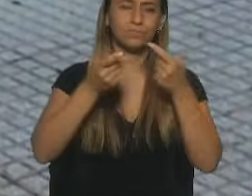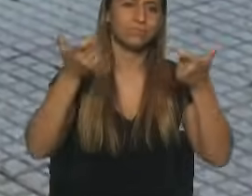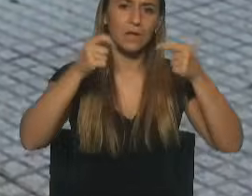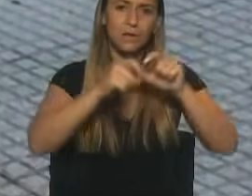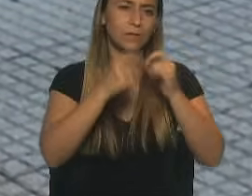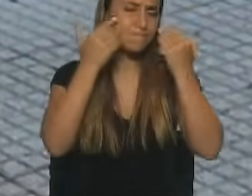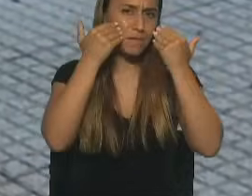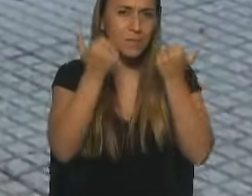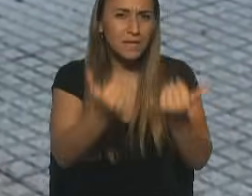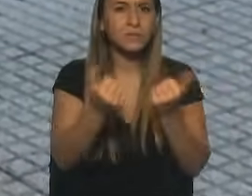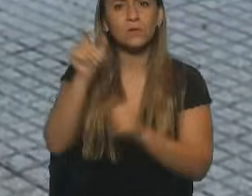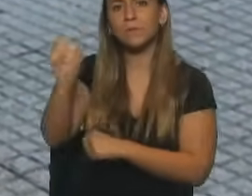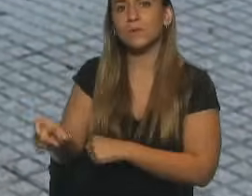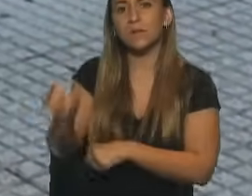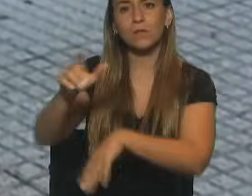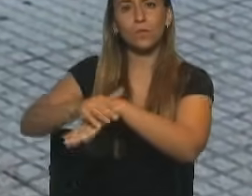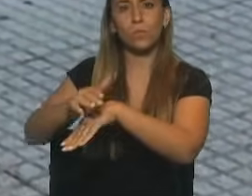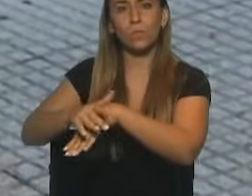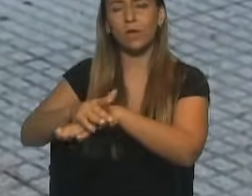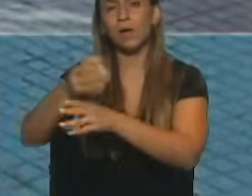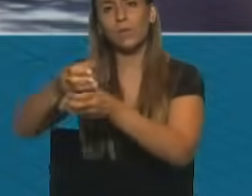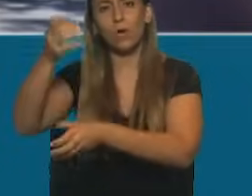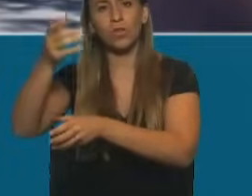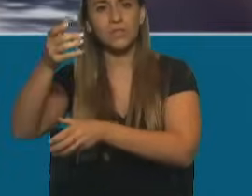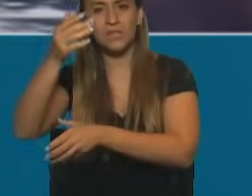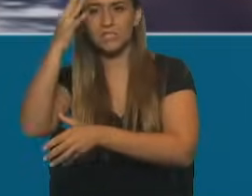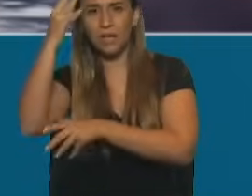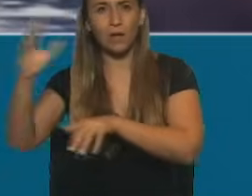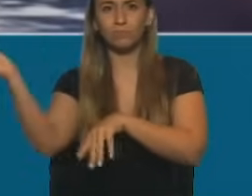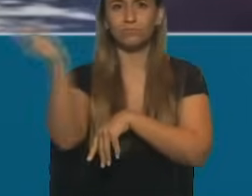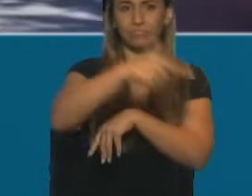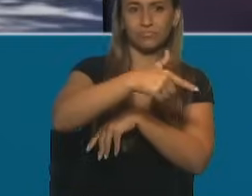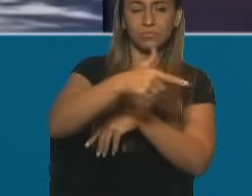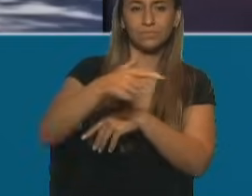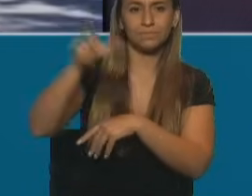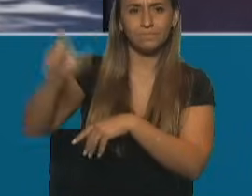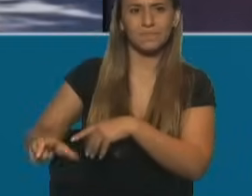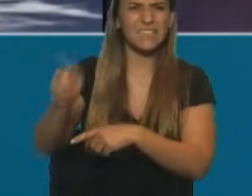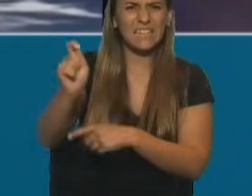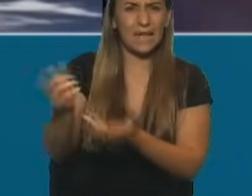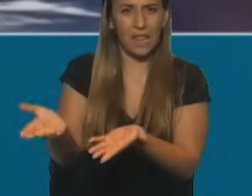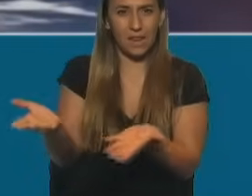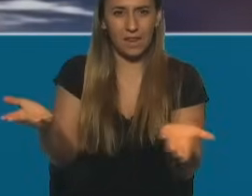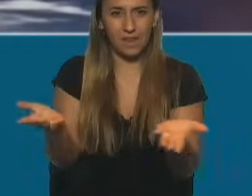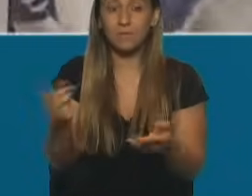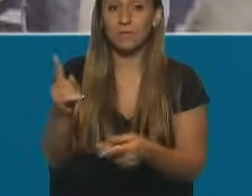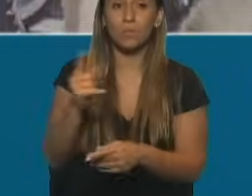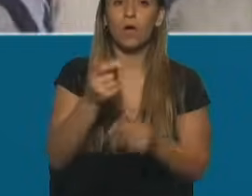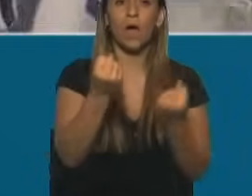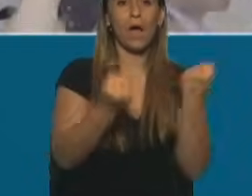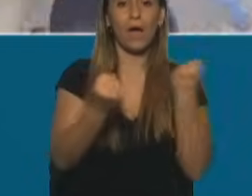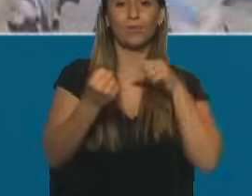investigación de la persona que este domingo arrojó una botella cuando pasaba el